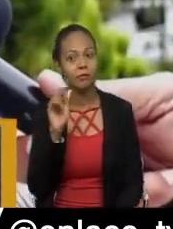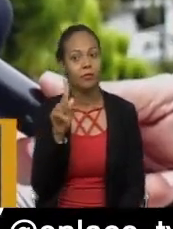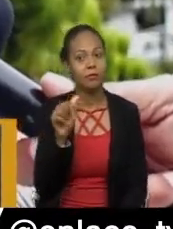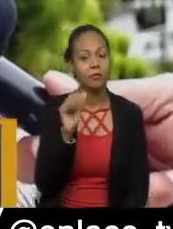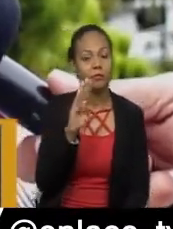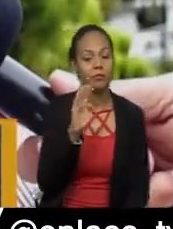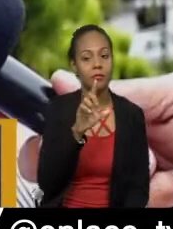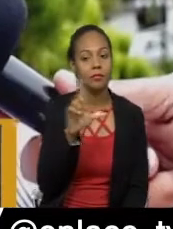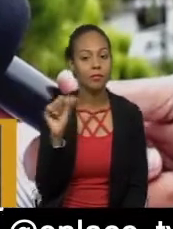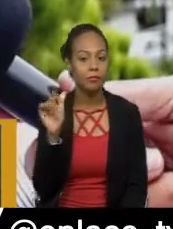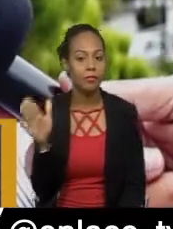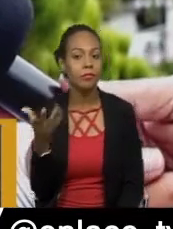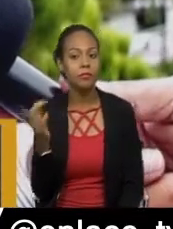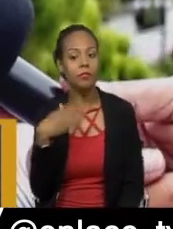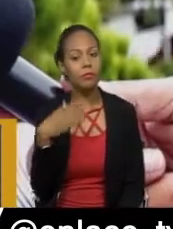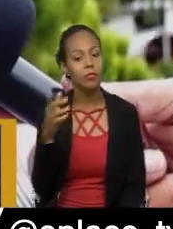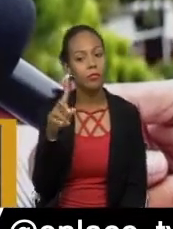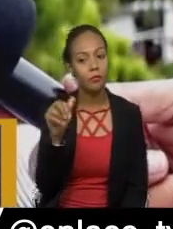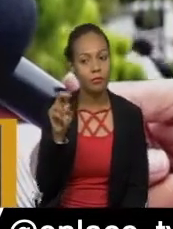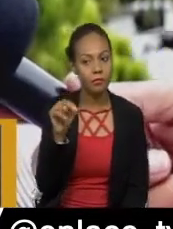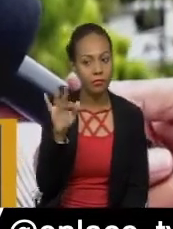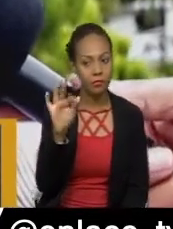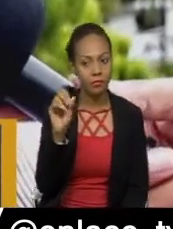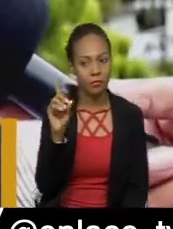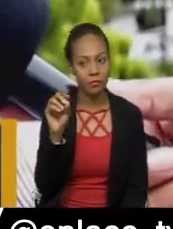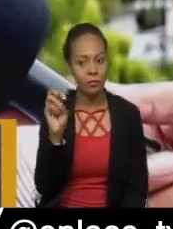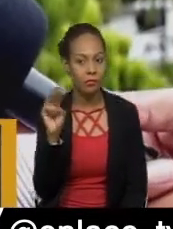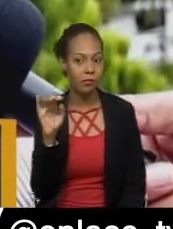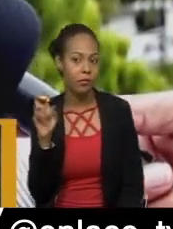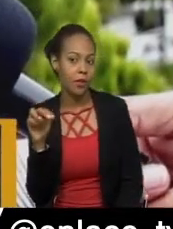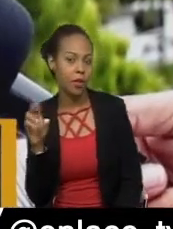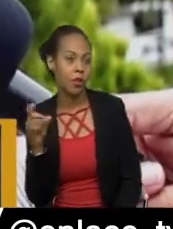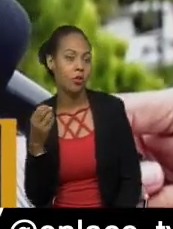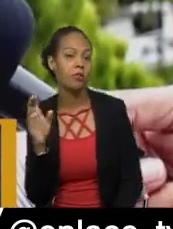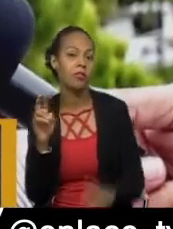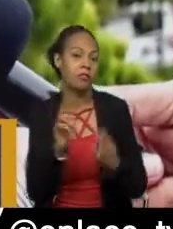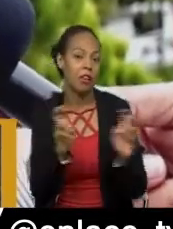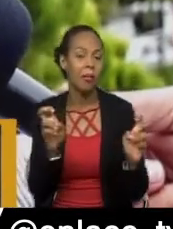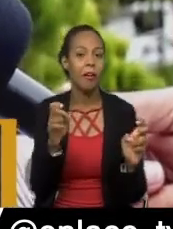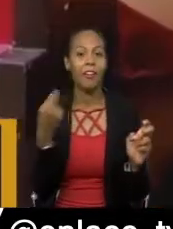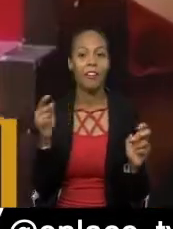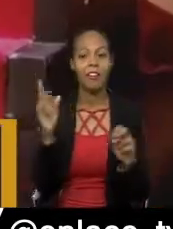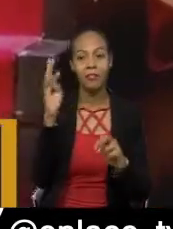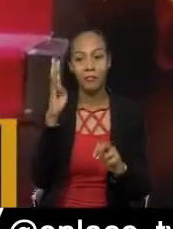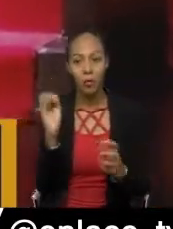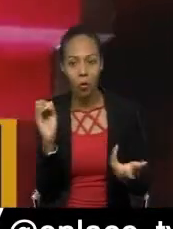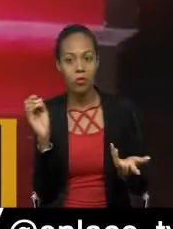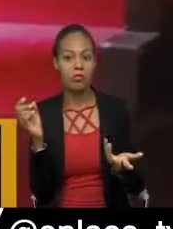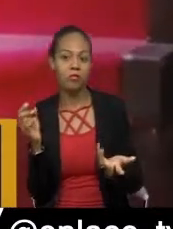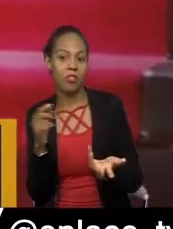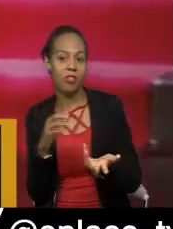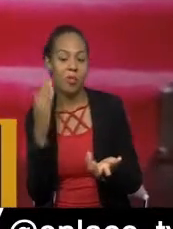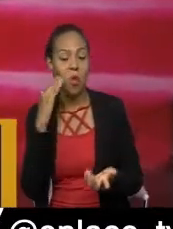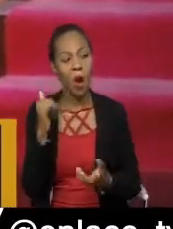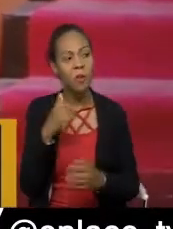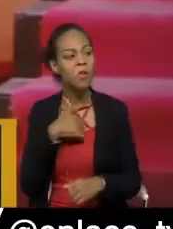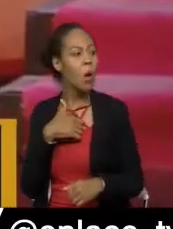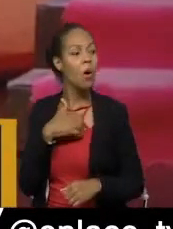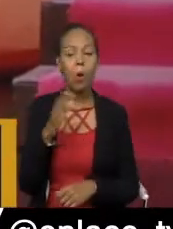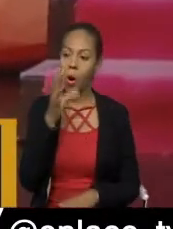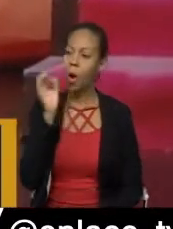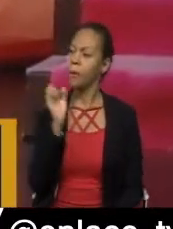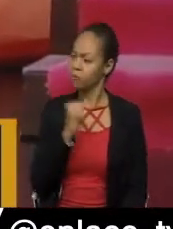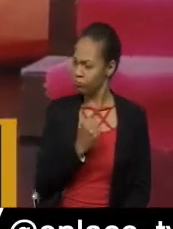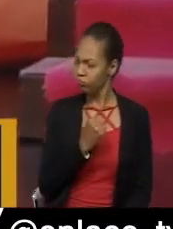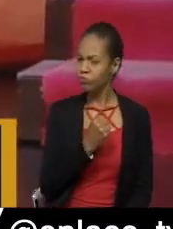Tocaremos temas de esos temas cotidianos, de pareja, de familia, feminismo, machismo, todo lo que sabemos que es Isabela